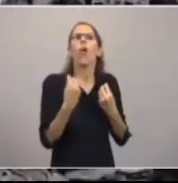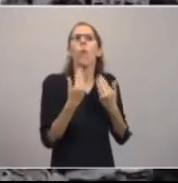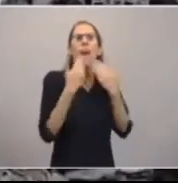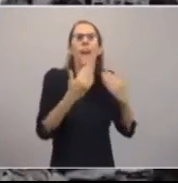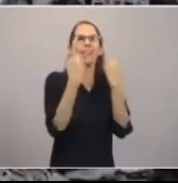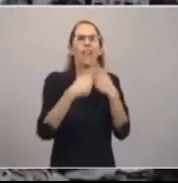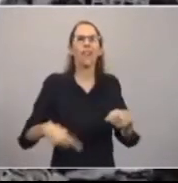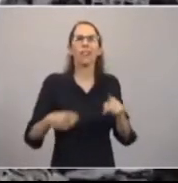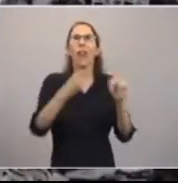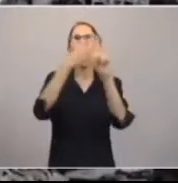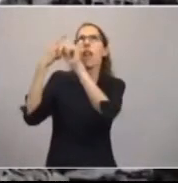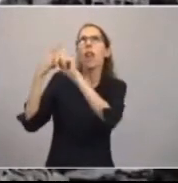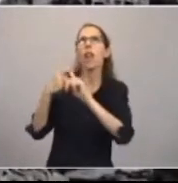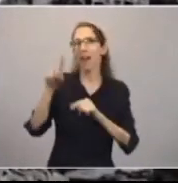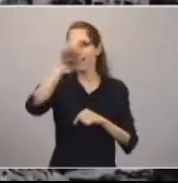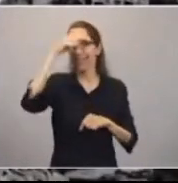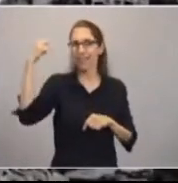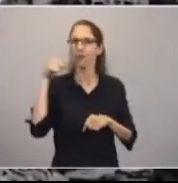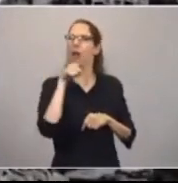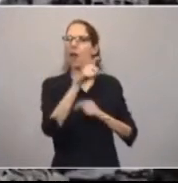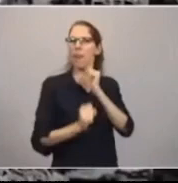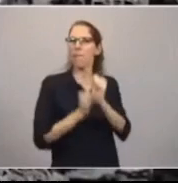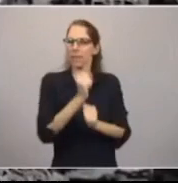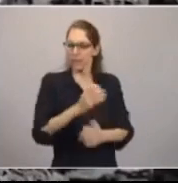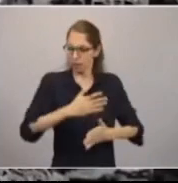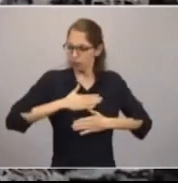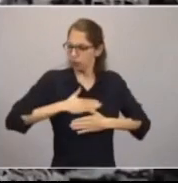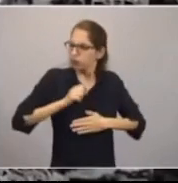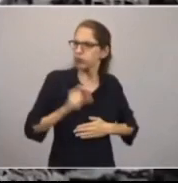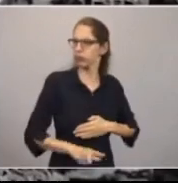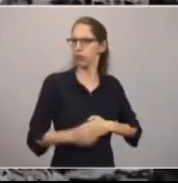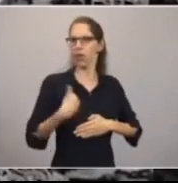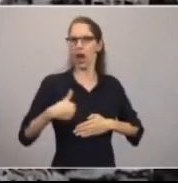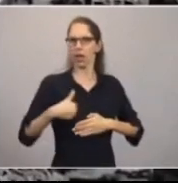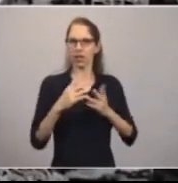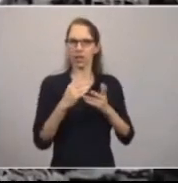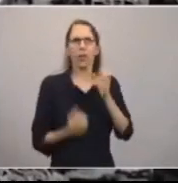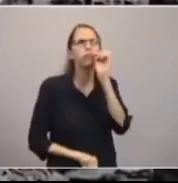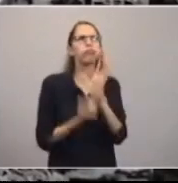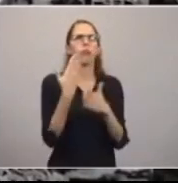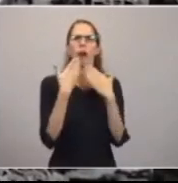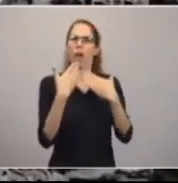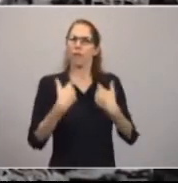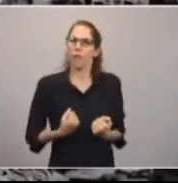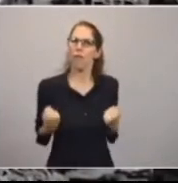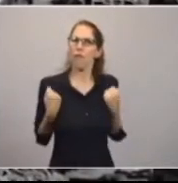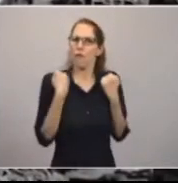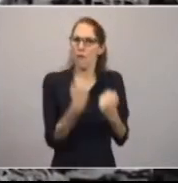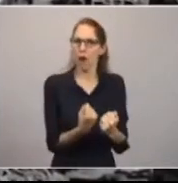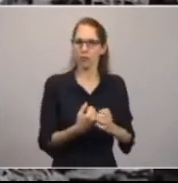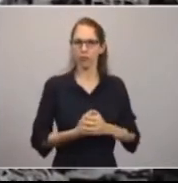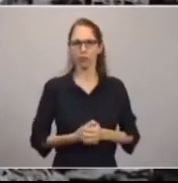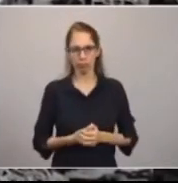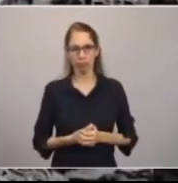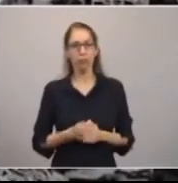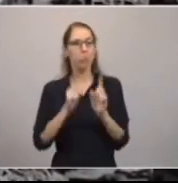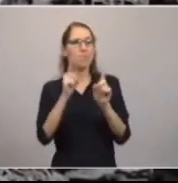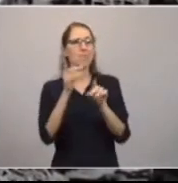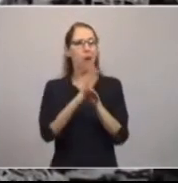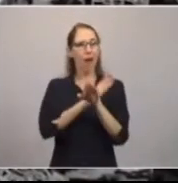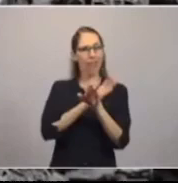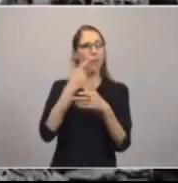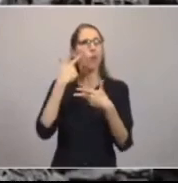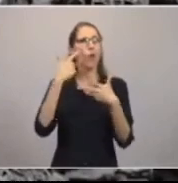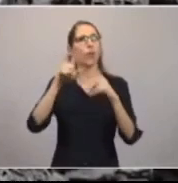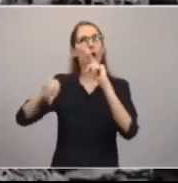lo ha hecho con su esfuerzo, o como veníamos recién, una empresa tercera generación,